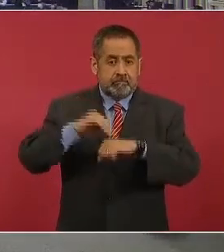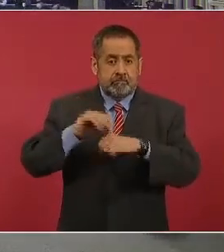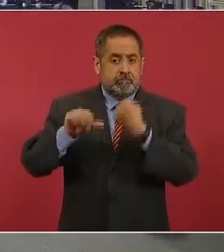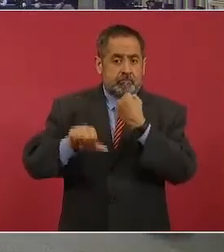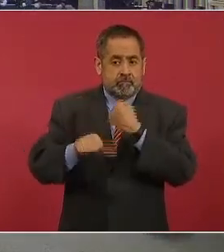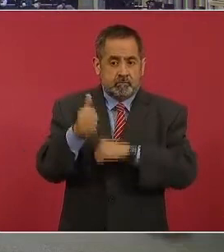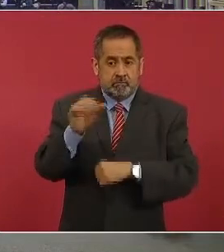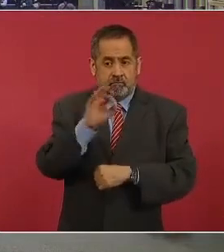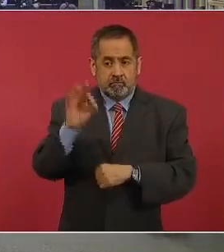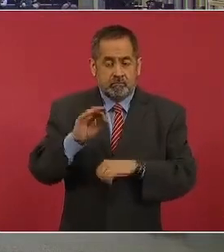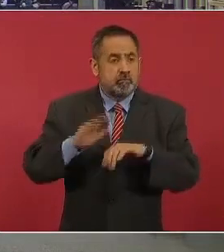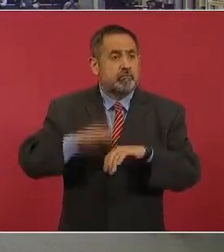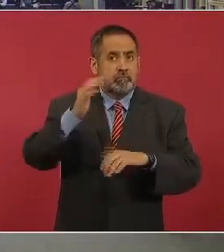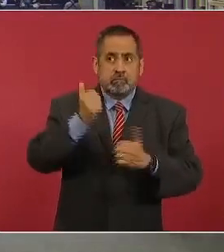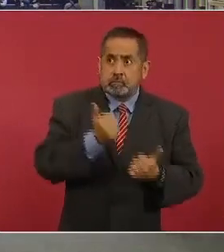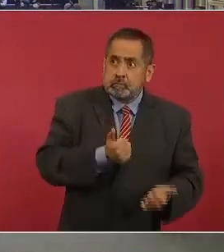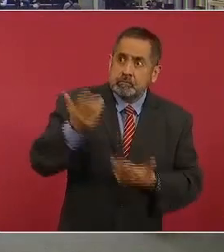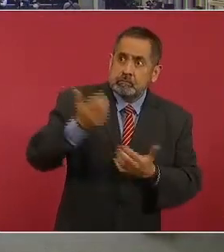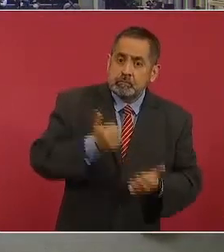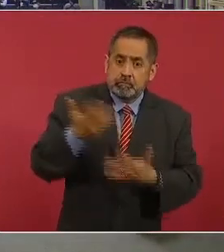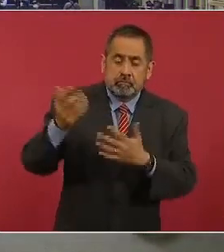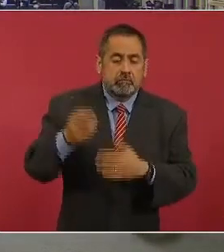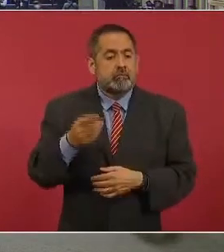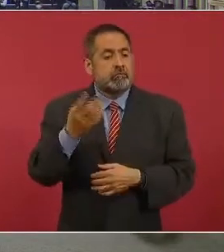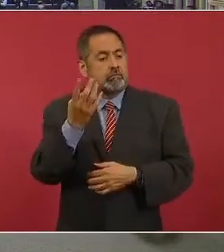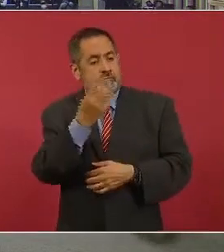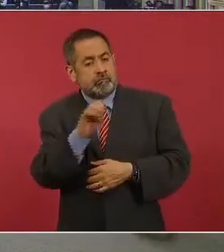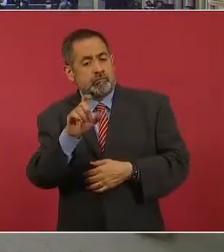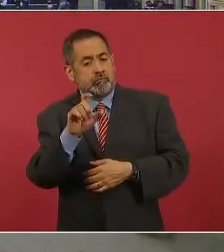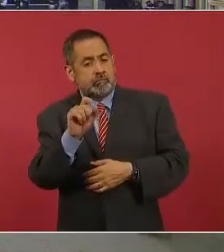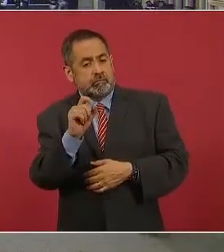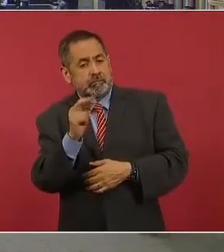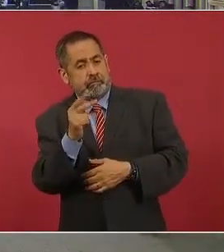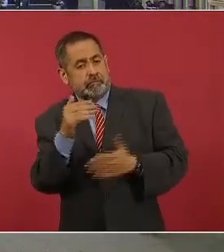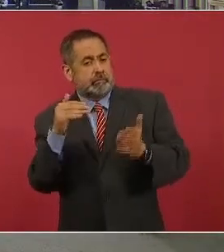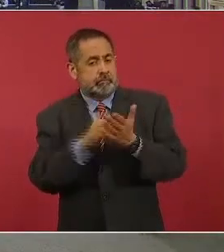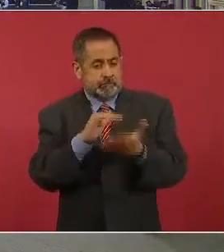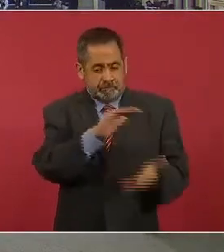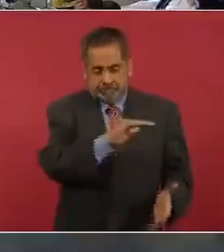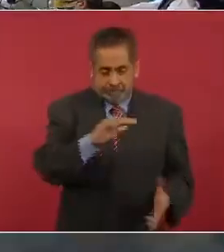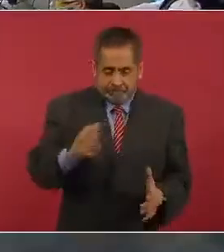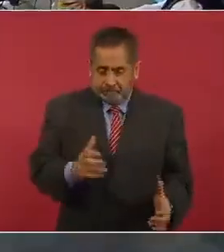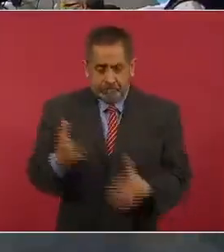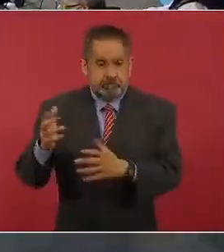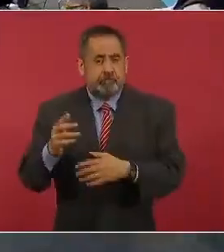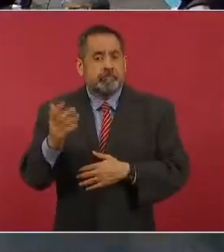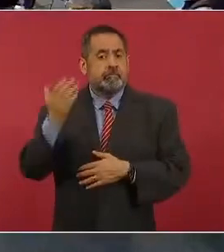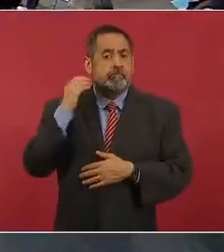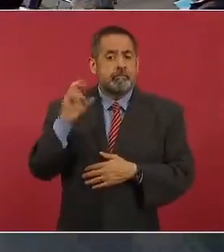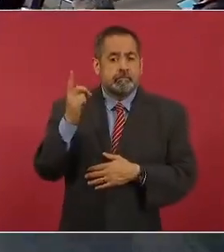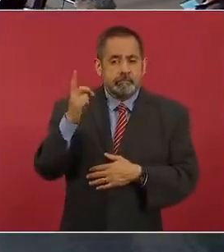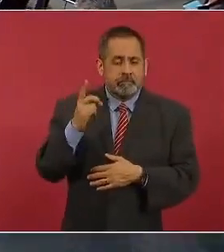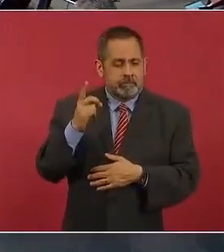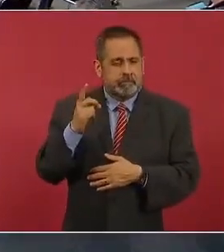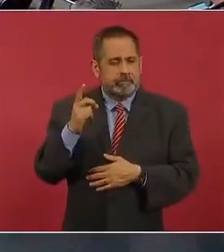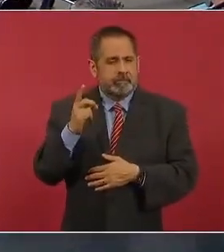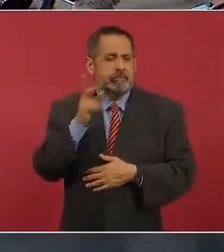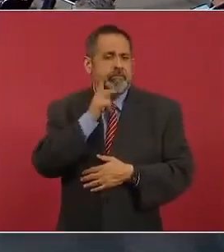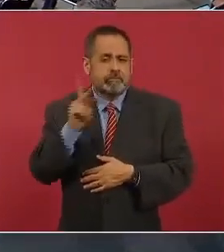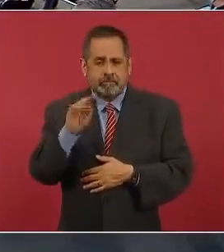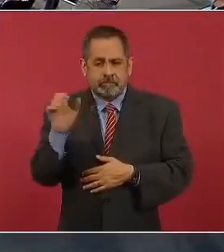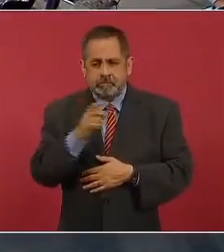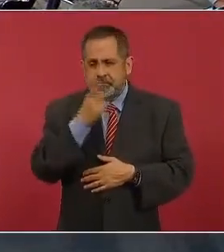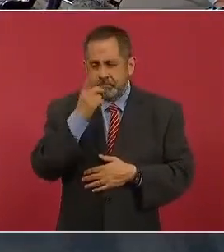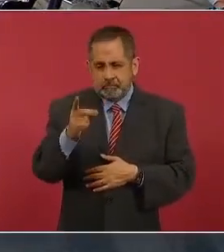11% comparado con enero, esto es 925,000 barriles. Y en diciembre el director de Pemex, Octavio Romero, había dicho que se iban